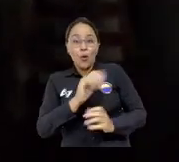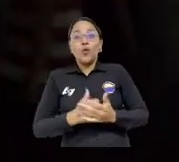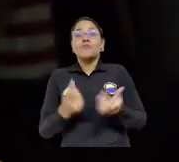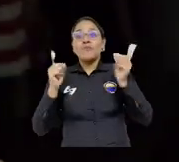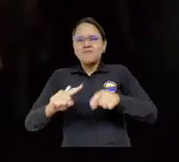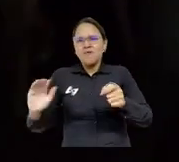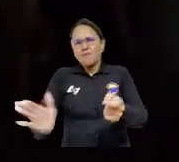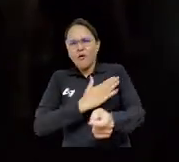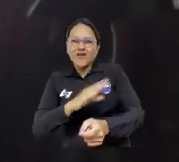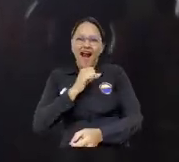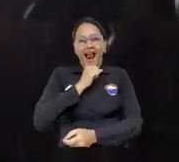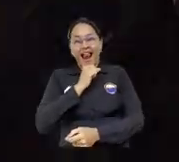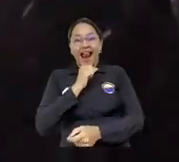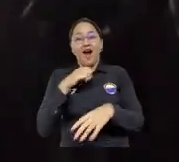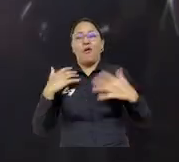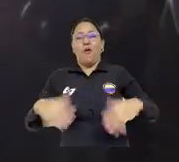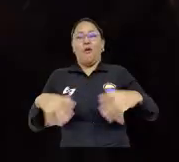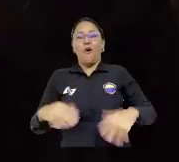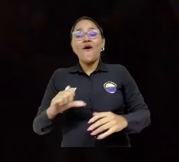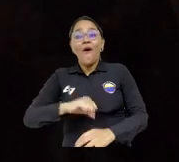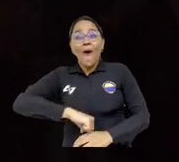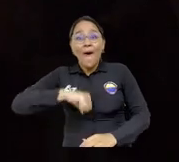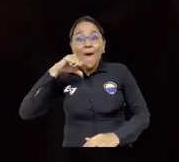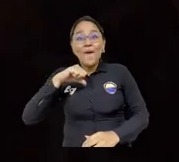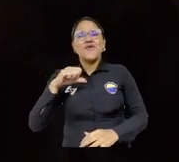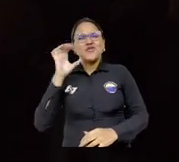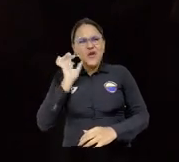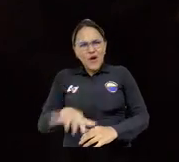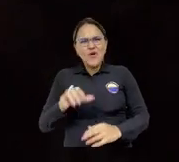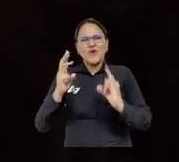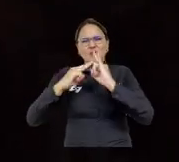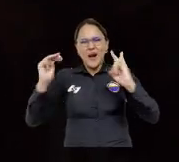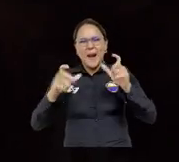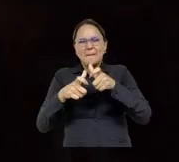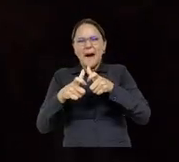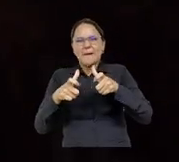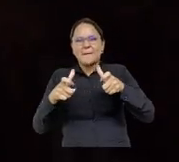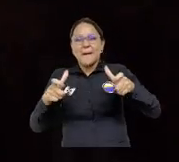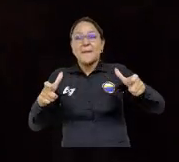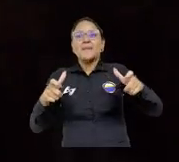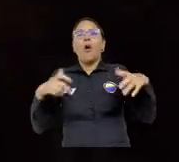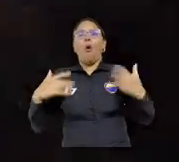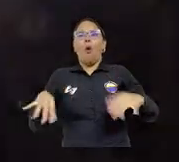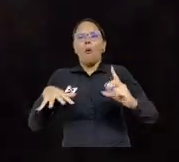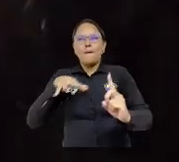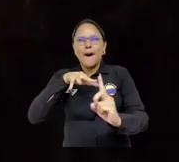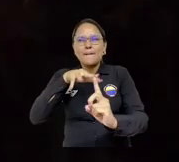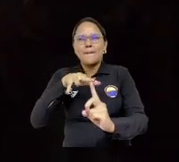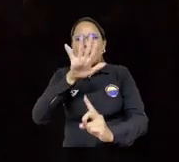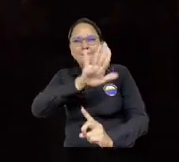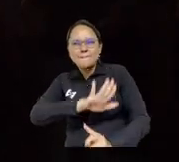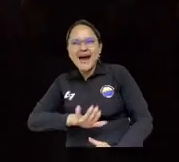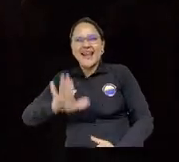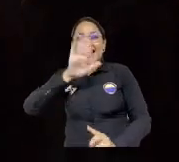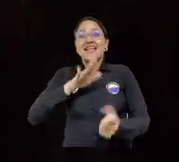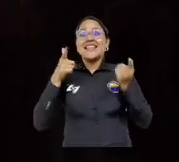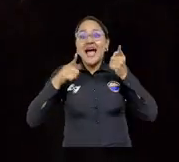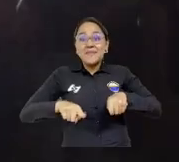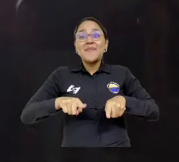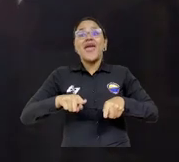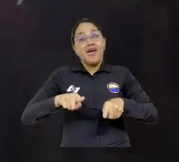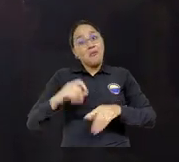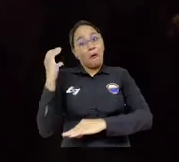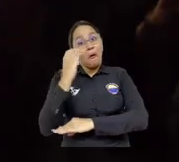conciertos también espectaculares. Y es una universidad que va a seguir creciendo, una universidad que se va a seguir expandiendo a nivel